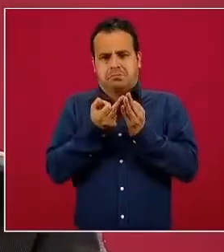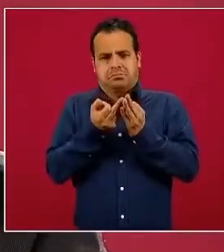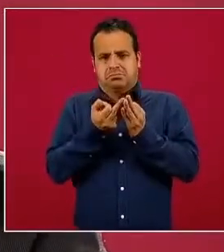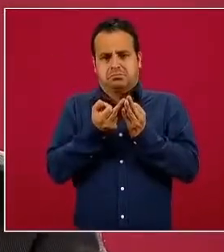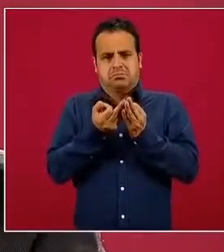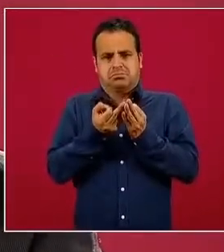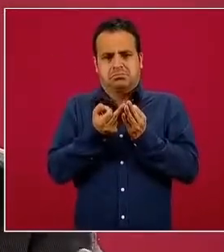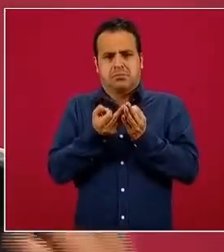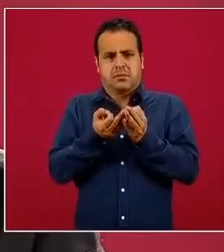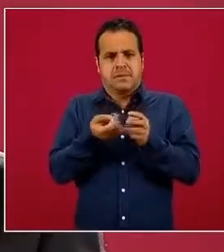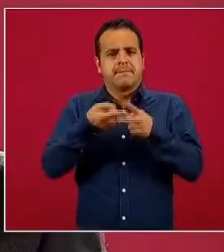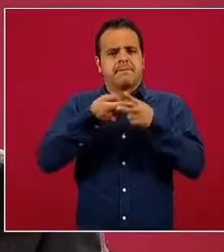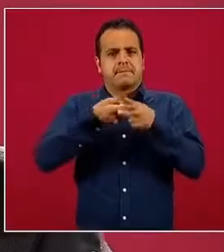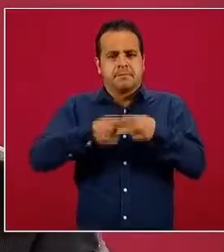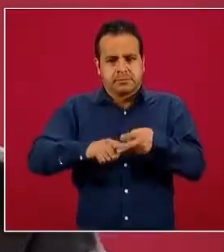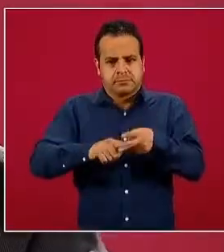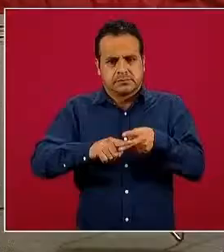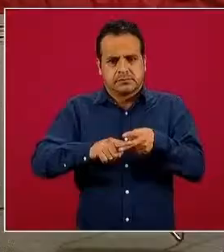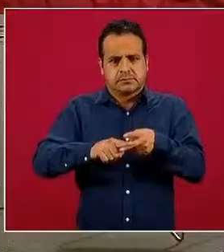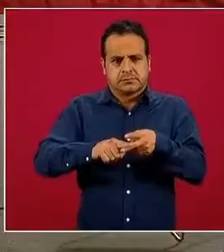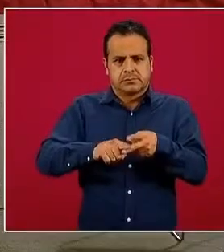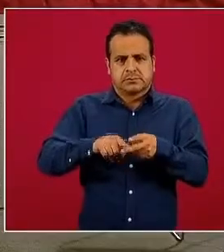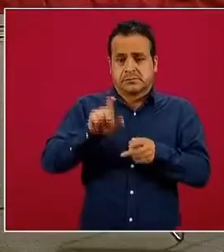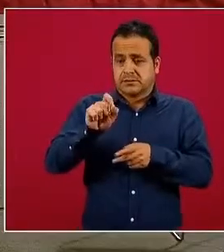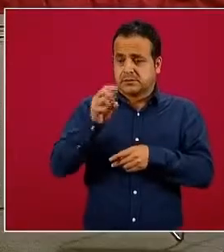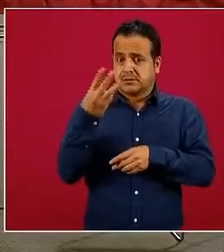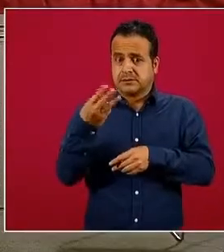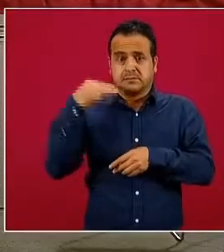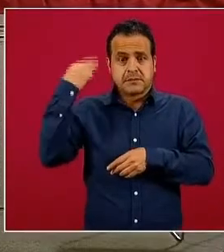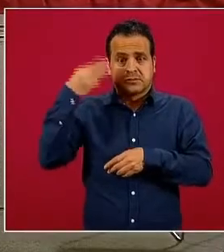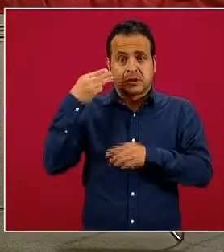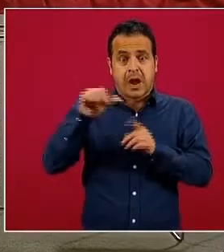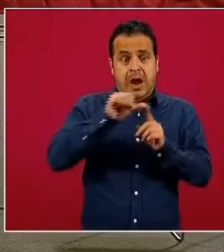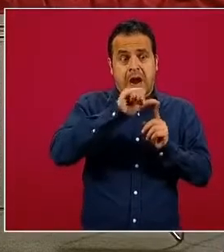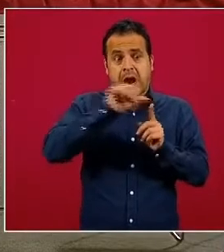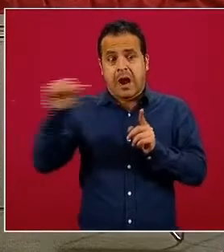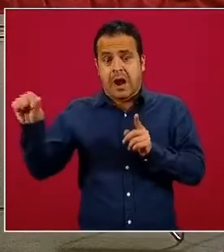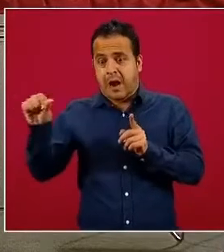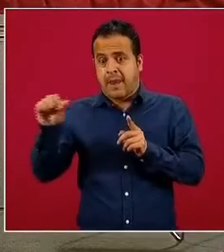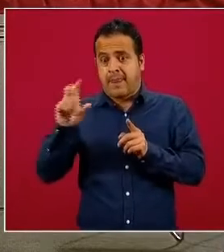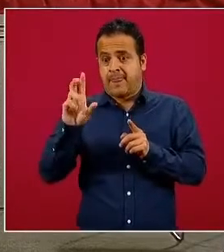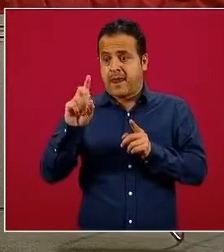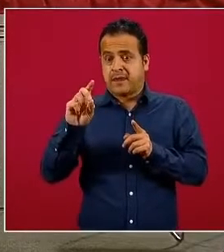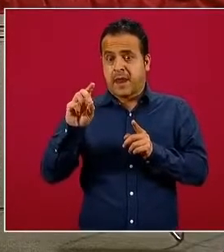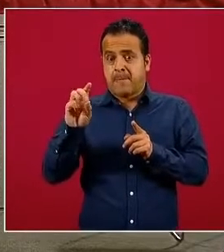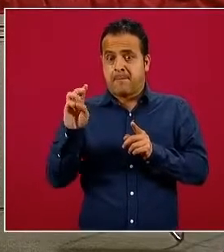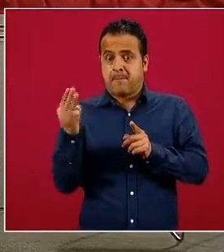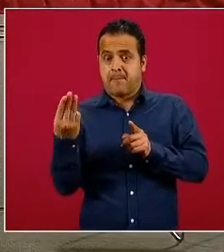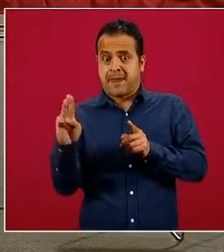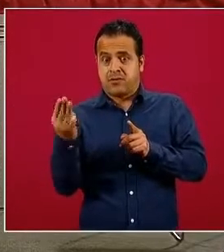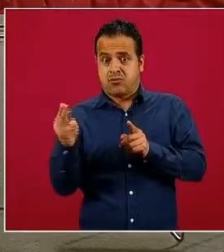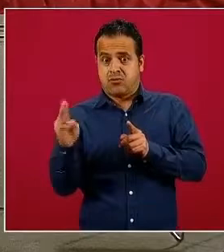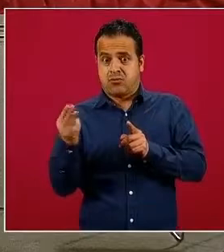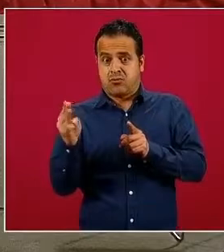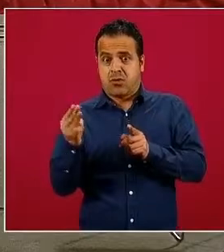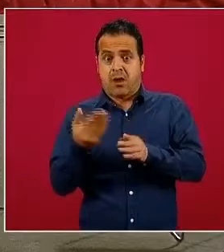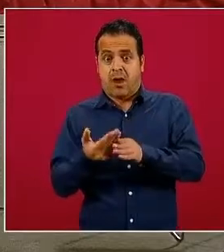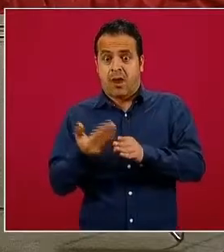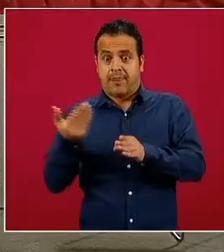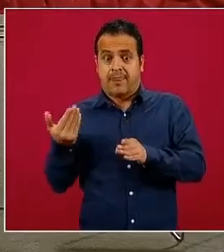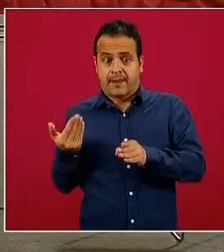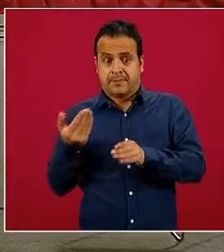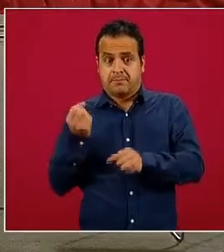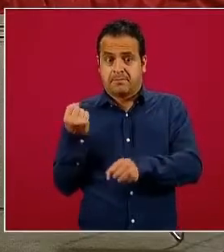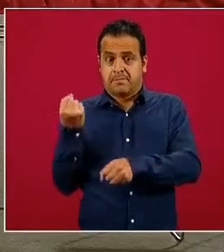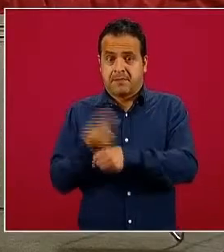del 23 de marzo y duró hasta el 30 de mayo. Empezó de manera preliminar con el sistema educativo nacional el 14